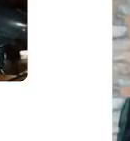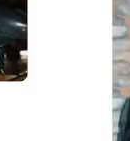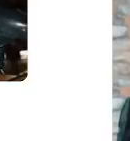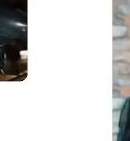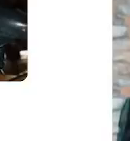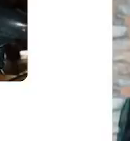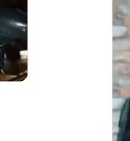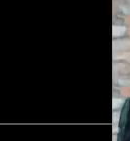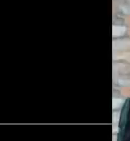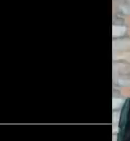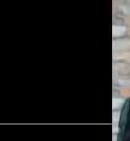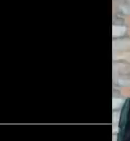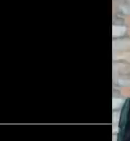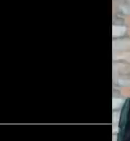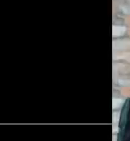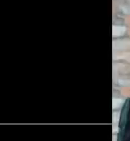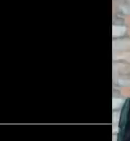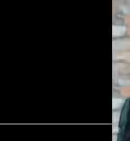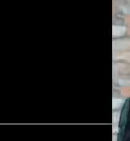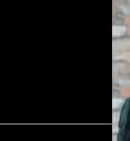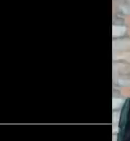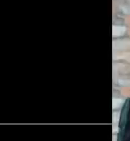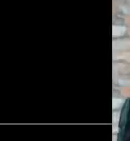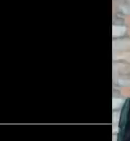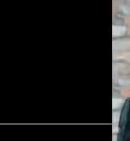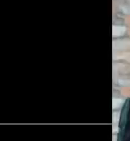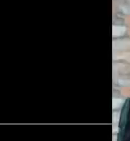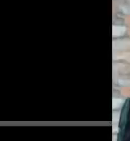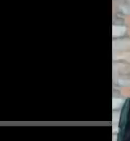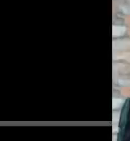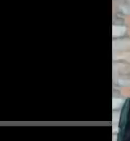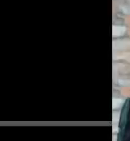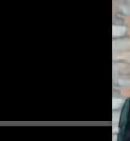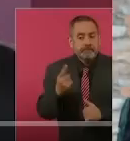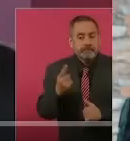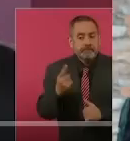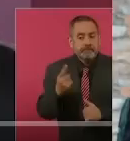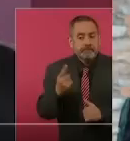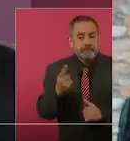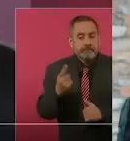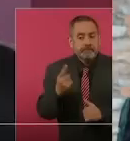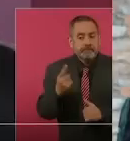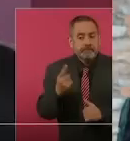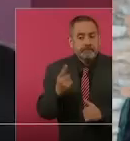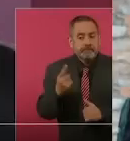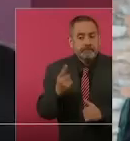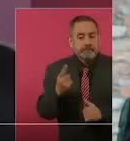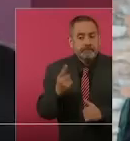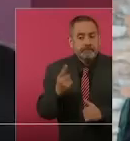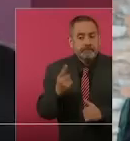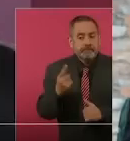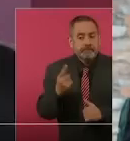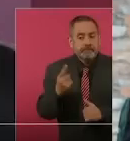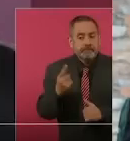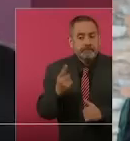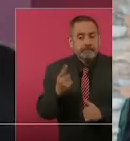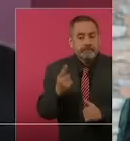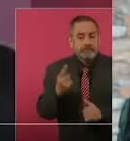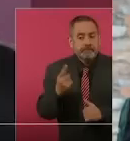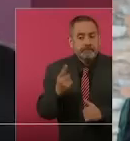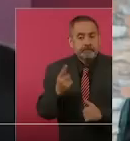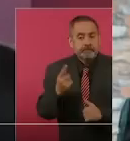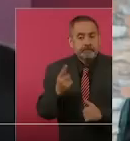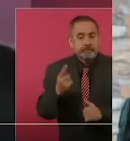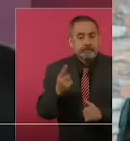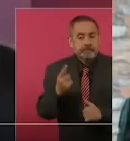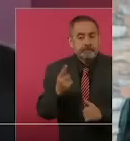urgiendo a México a que pues se preocupe por la vaquita marina la vaquita marina se va a extinguir qué era eso